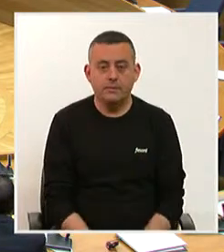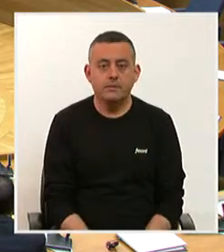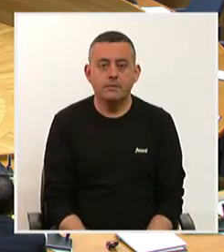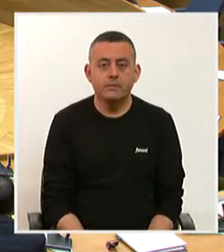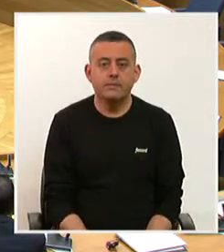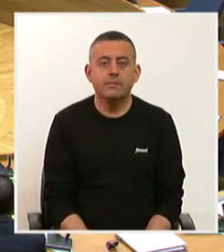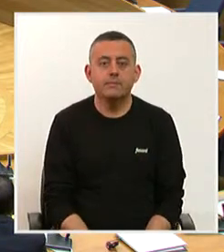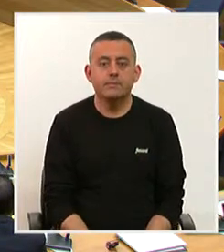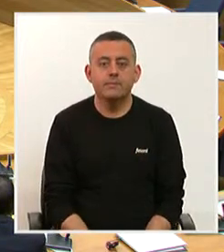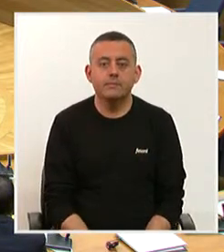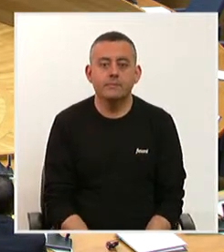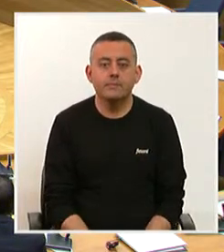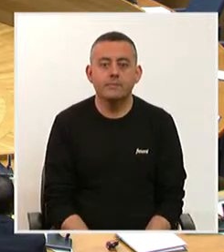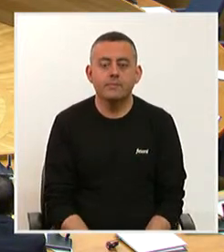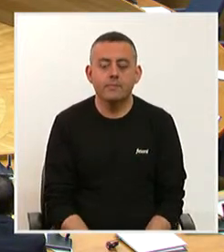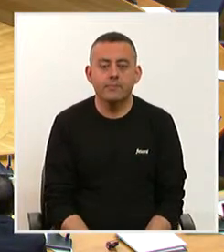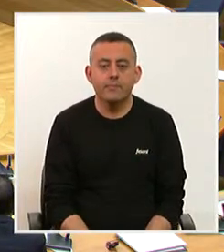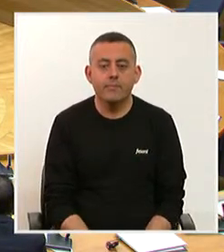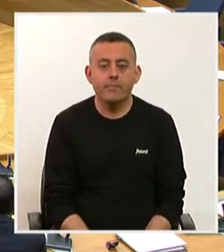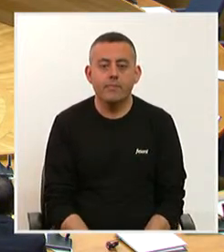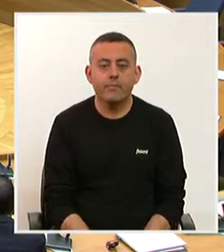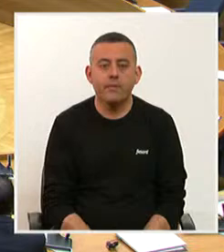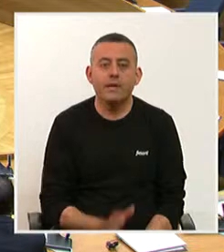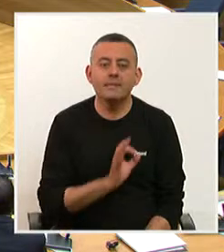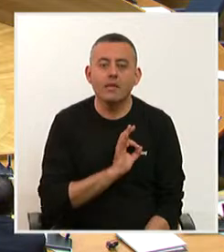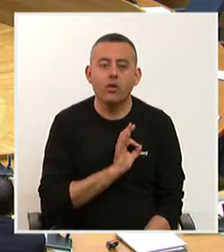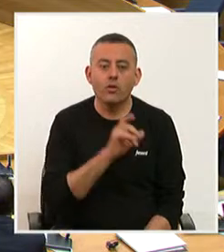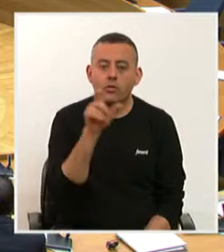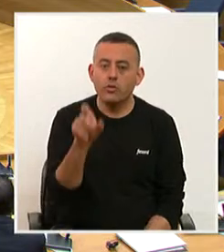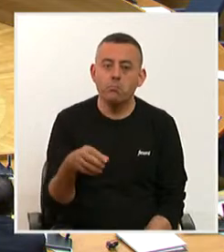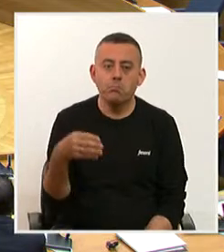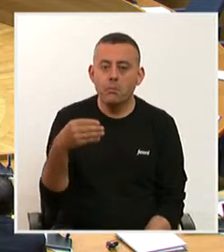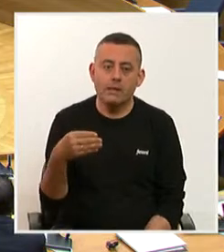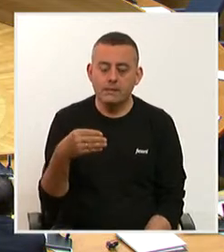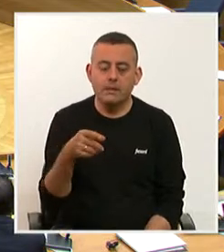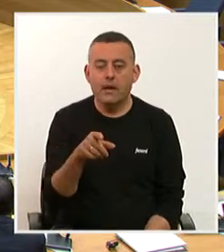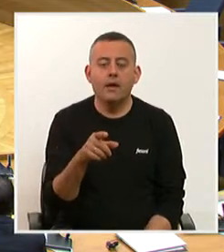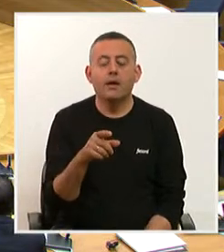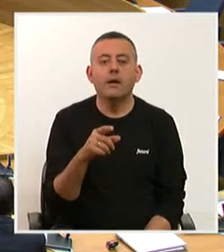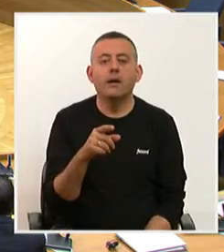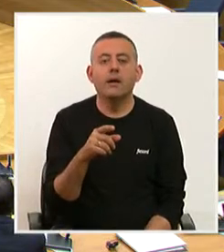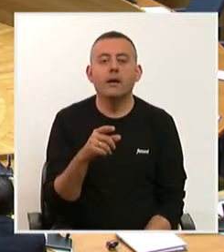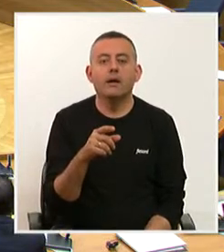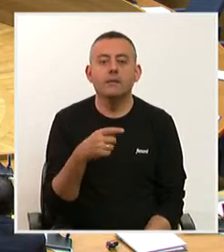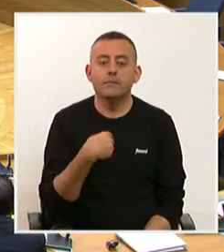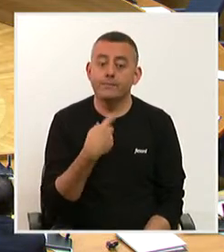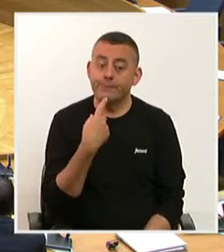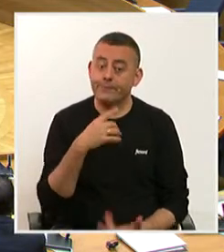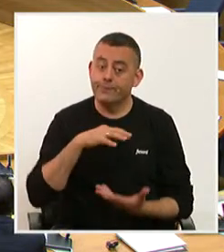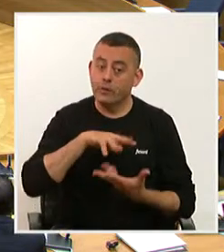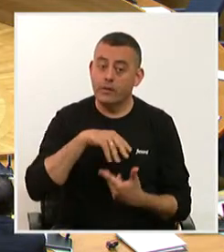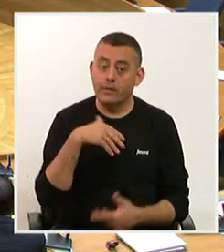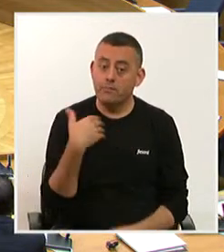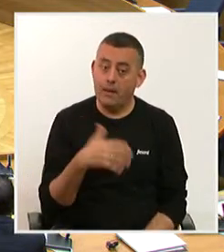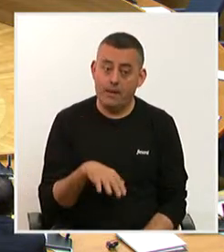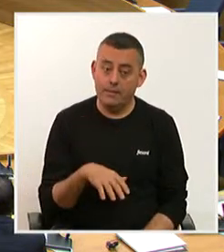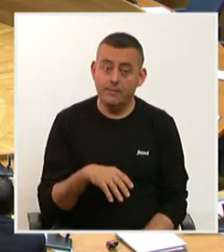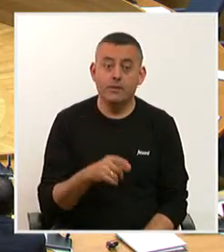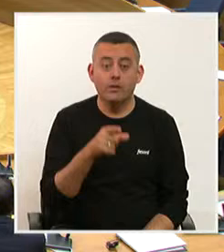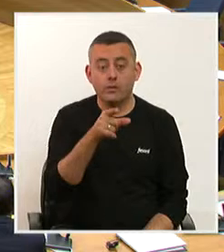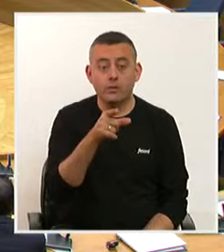usted señora barrachina le he de donar una mala noticia ved ya no está en el congrés del